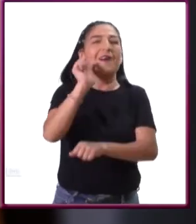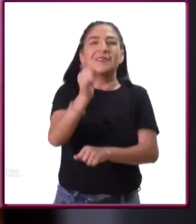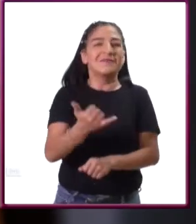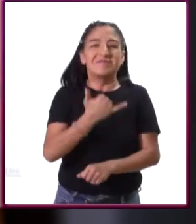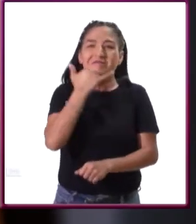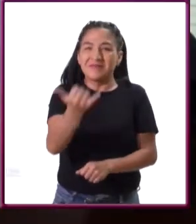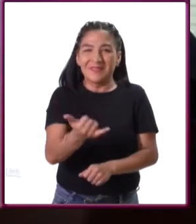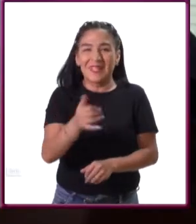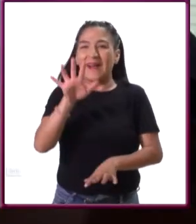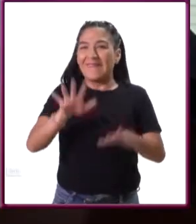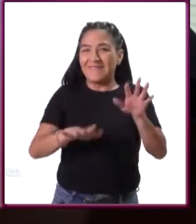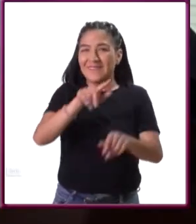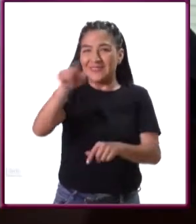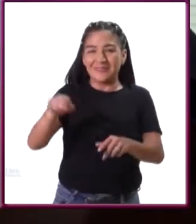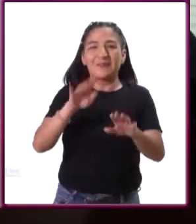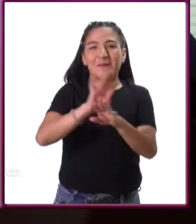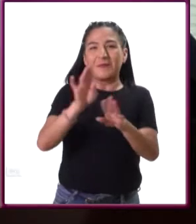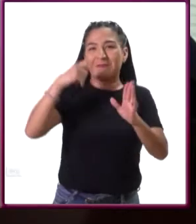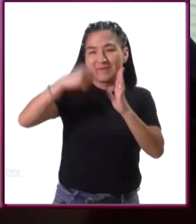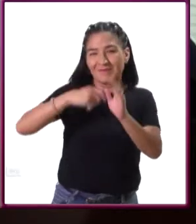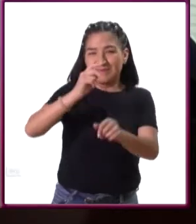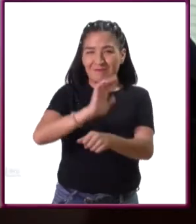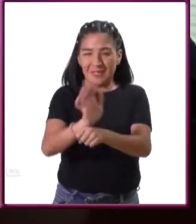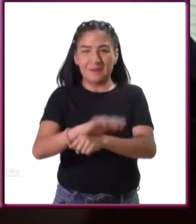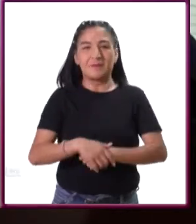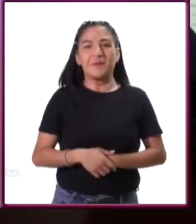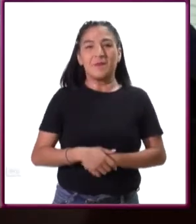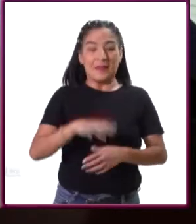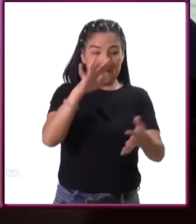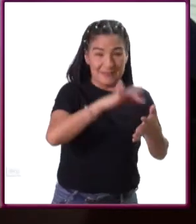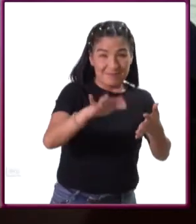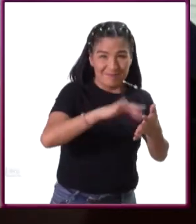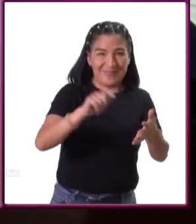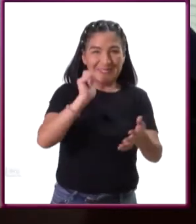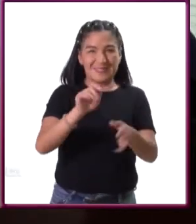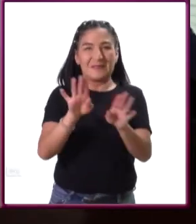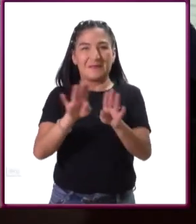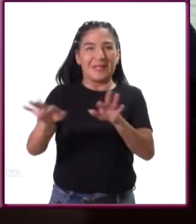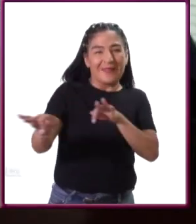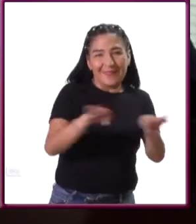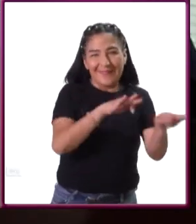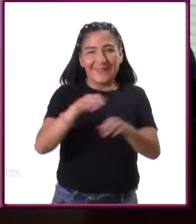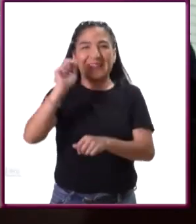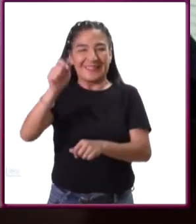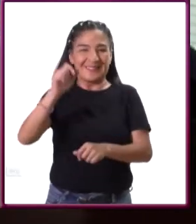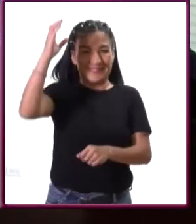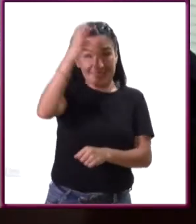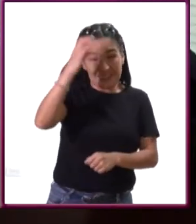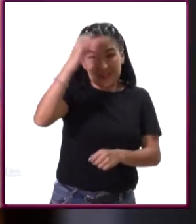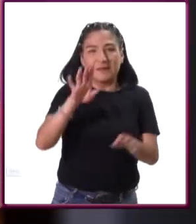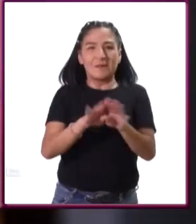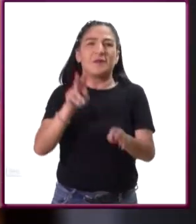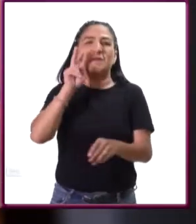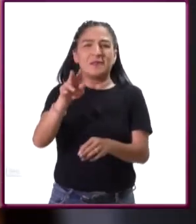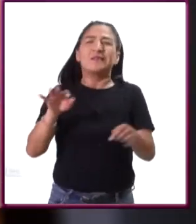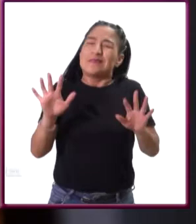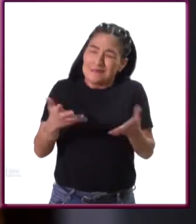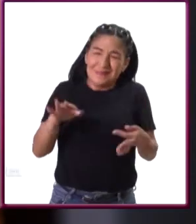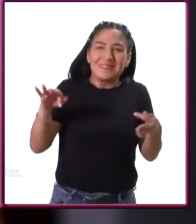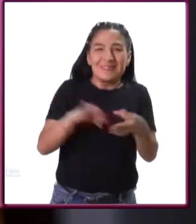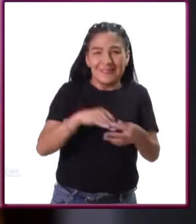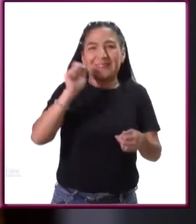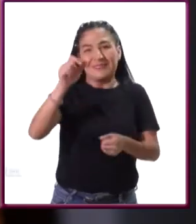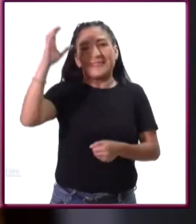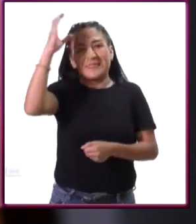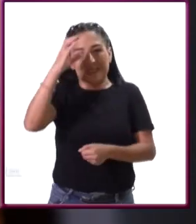cometer? La literatura de ciencia ficción sí puedes encontrar cosas muy, muy apegadas a la ciencia, ¿no? Donde de